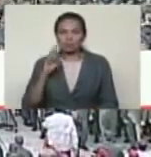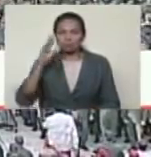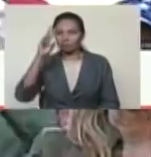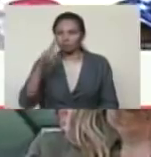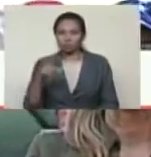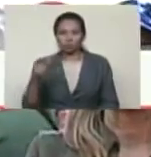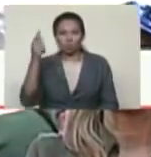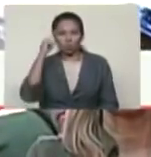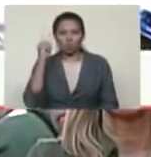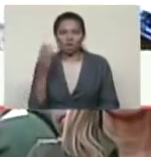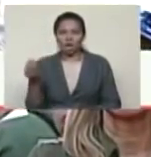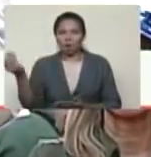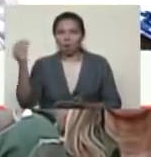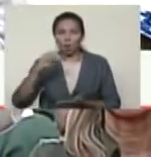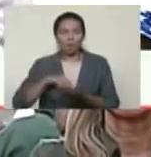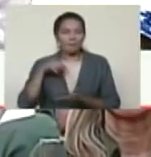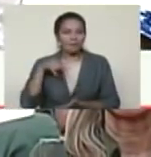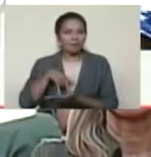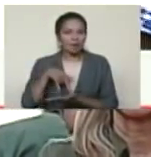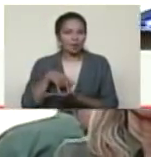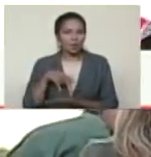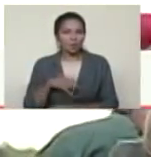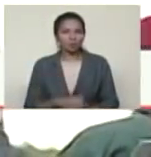días de un nuevo Carabobo,